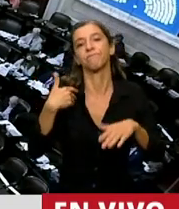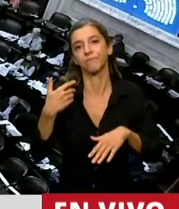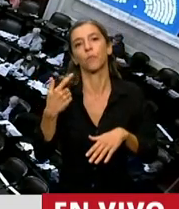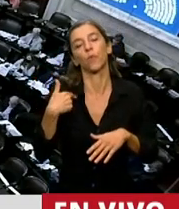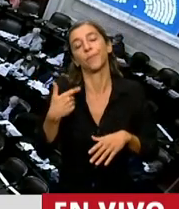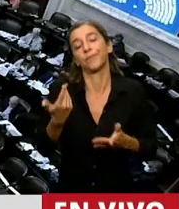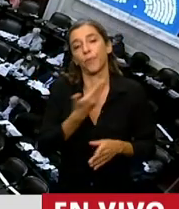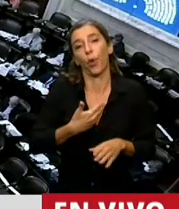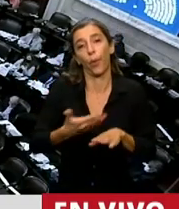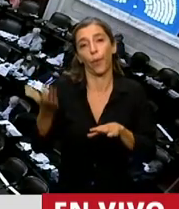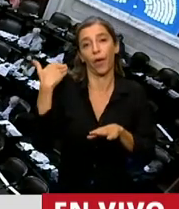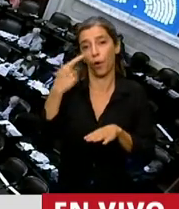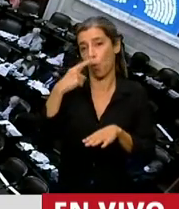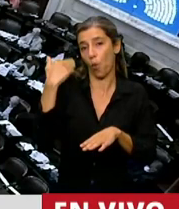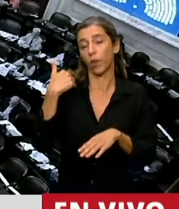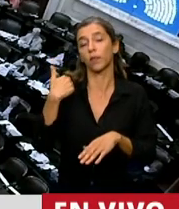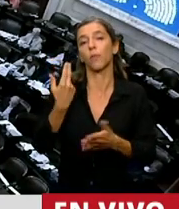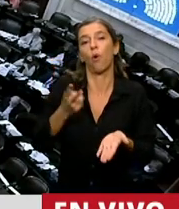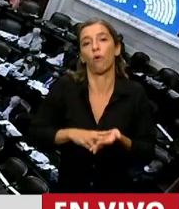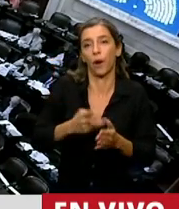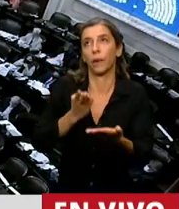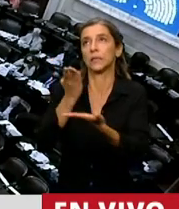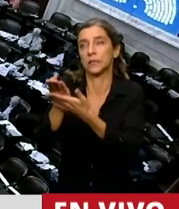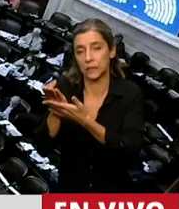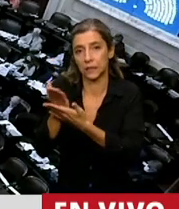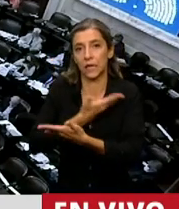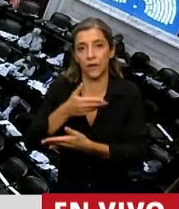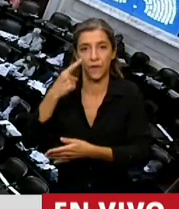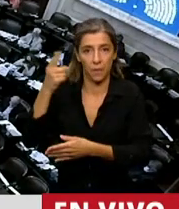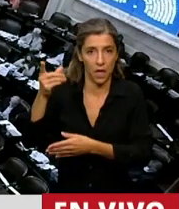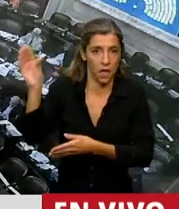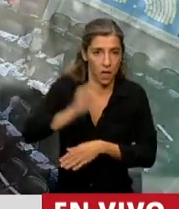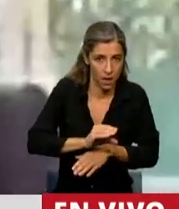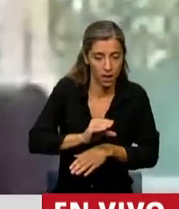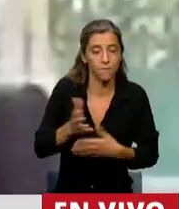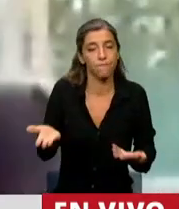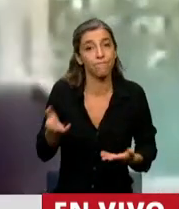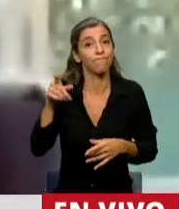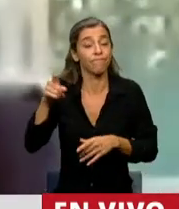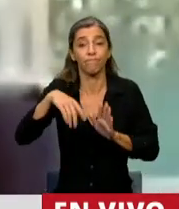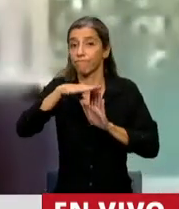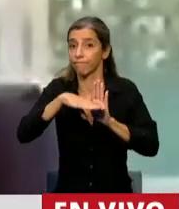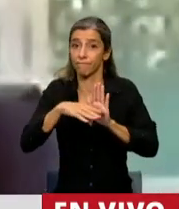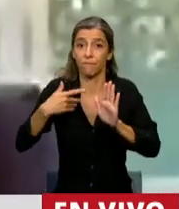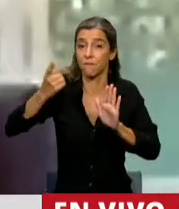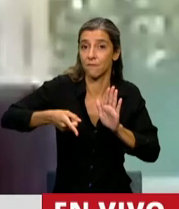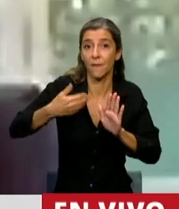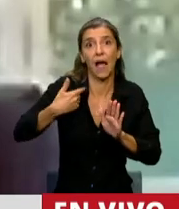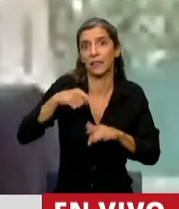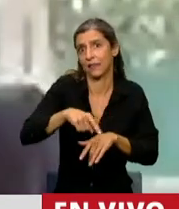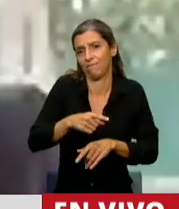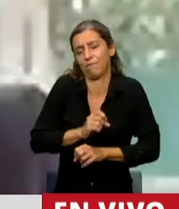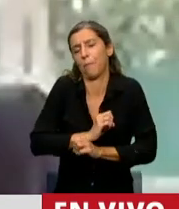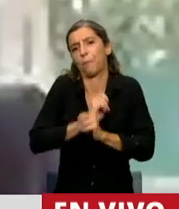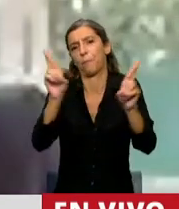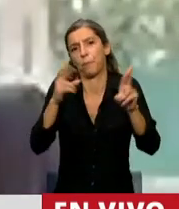al FMI. Porque, en definitiva, aquel programa de política económica que culminó con el mayor proceso de fuga de capitales de